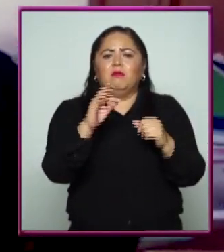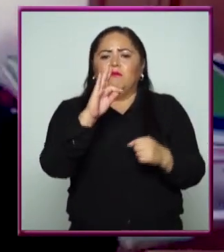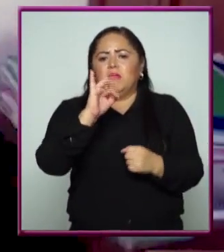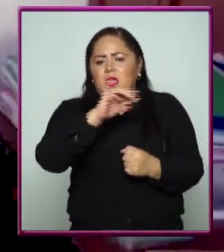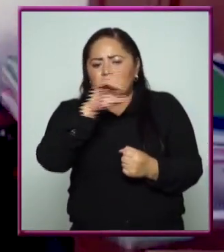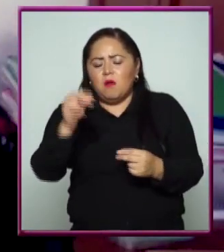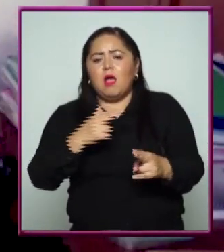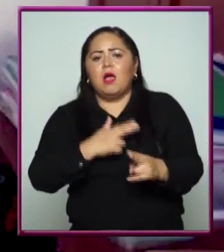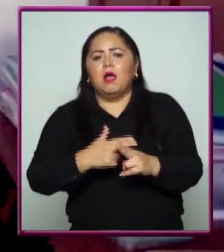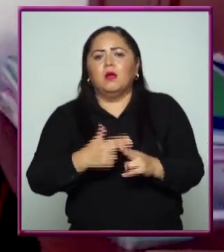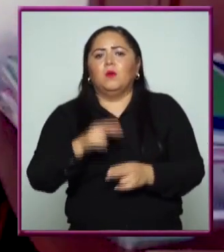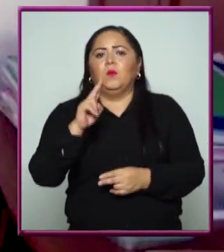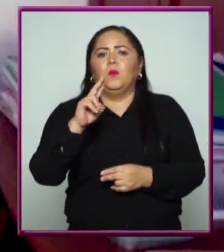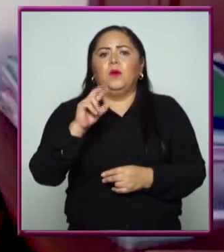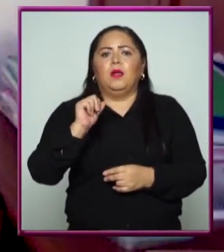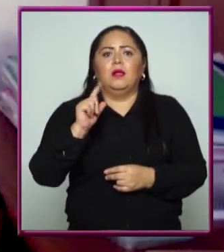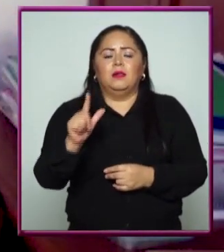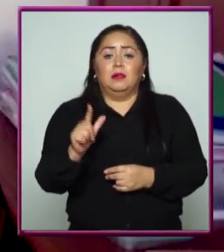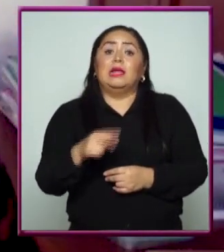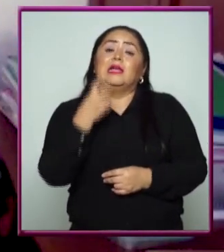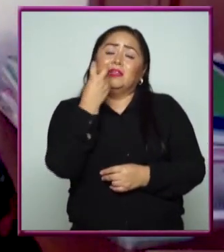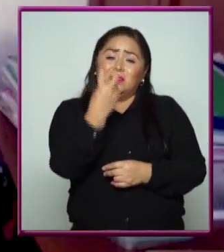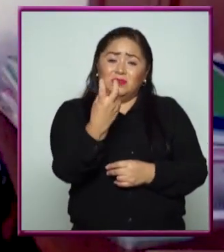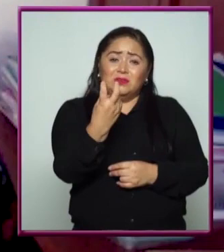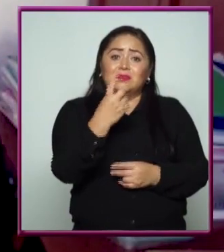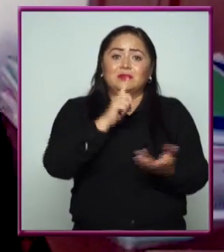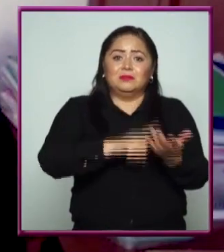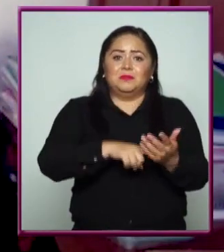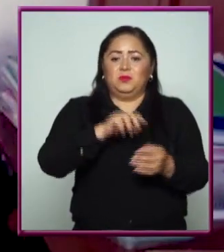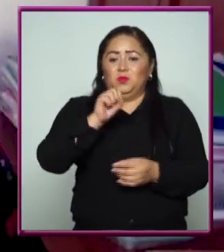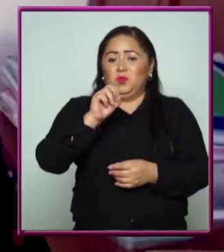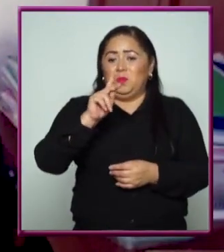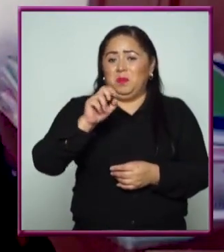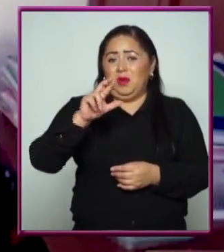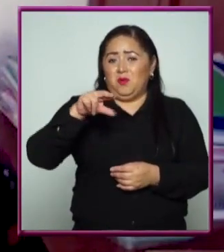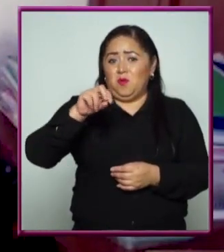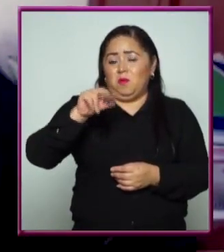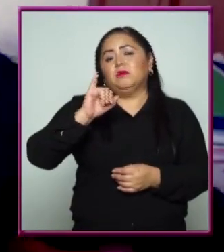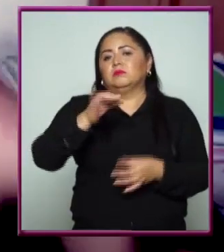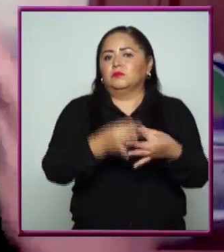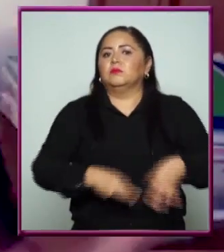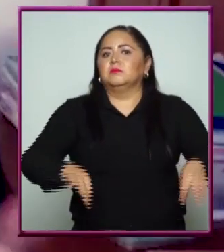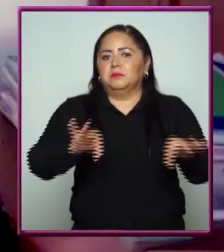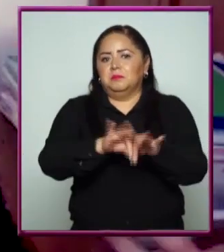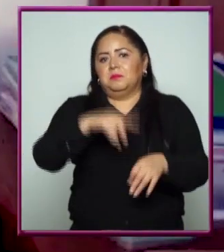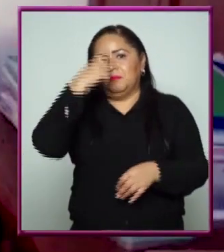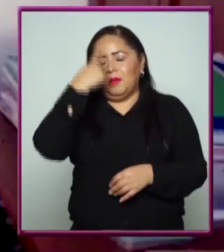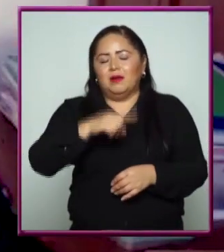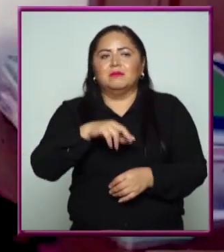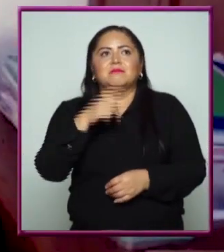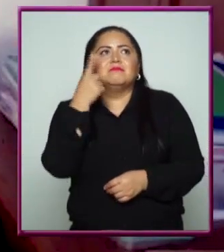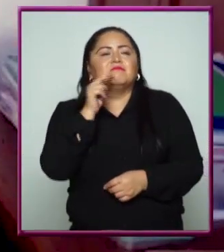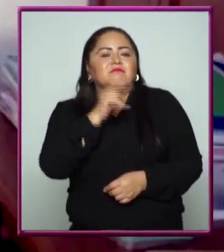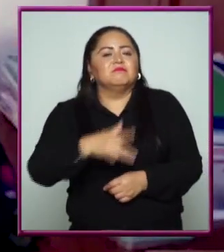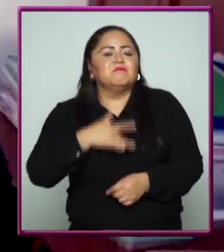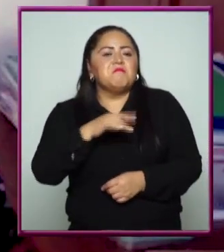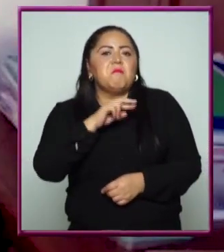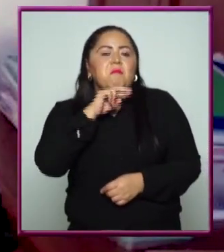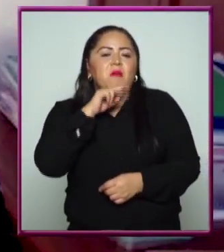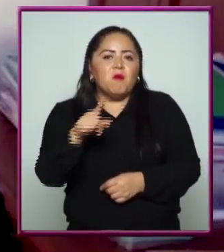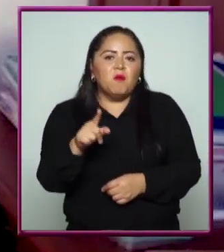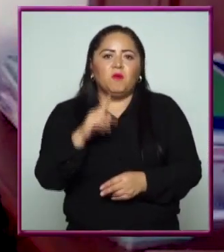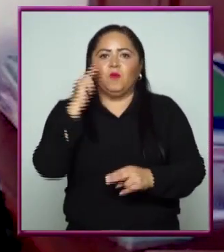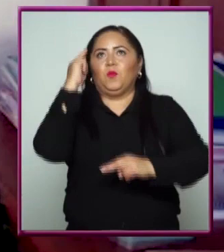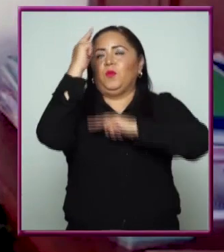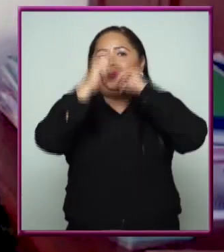fierro hasta el uranio, ¿sí? Entonces, las supernovas son fundamentales para enriquecer